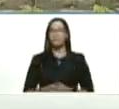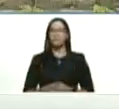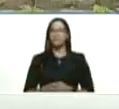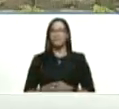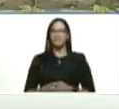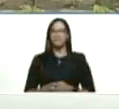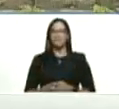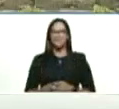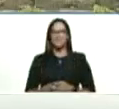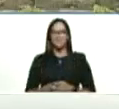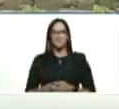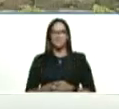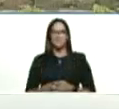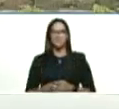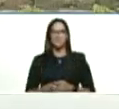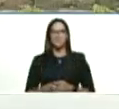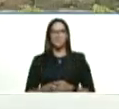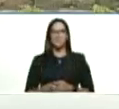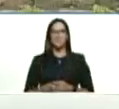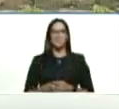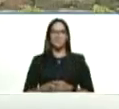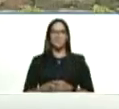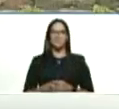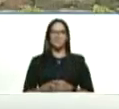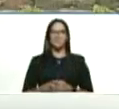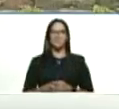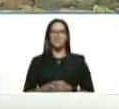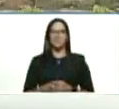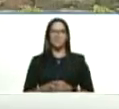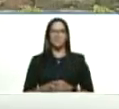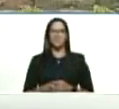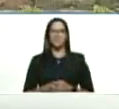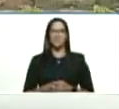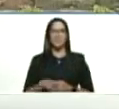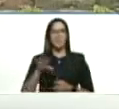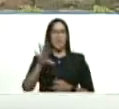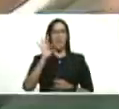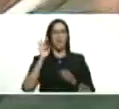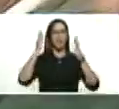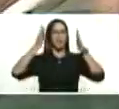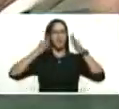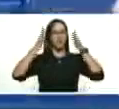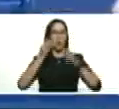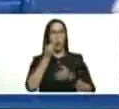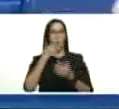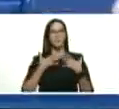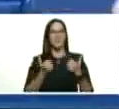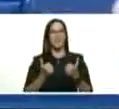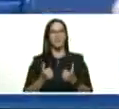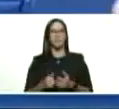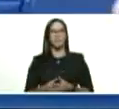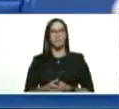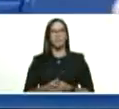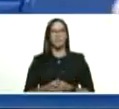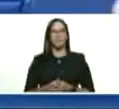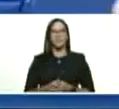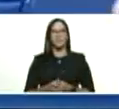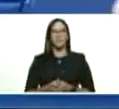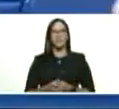Mira, aquí te tengo. ¿Ah? Agarra datos, come sano,